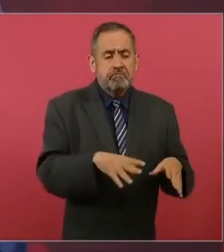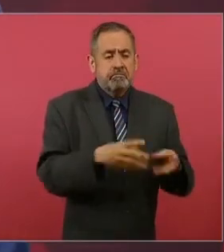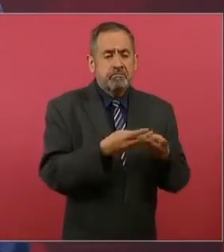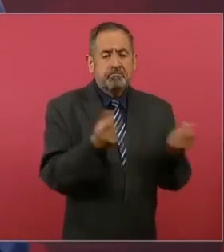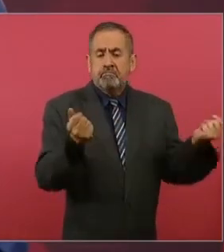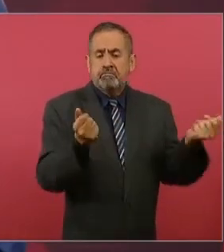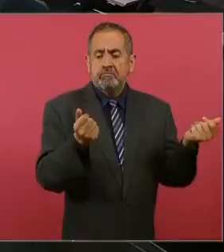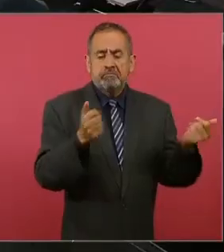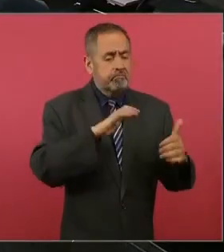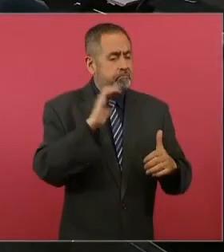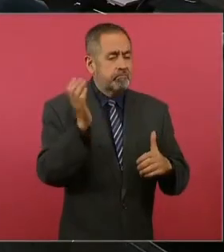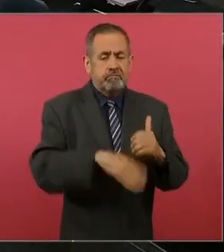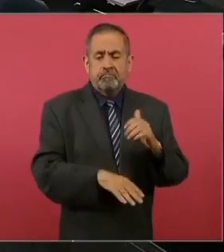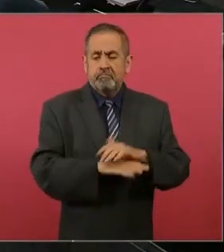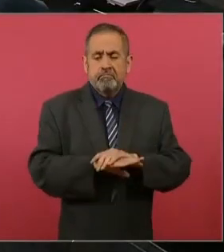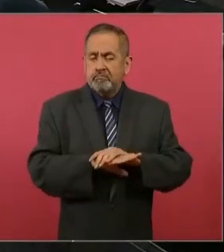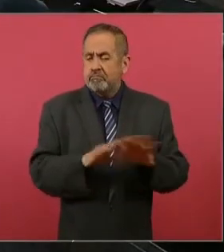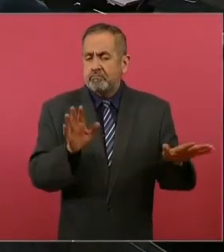ya se acabó,